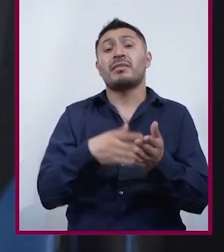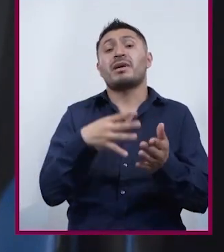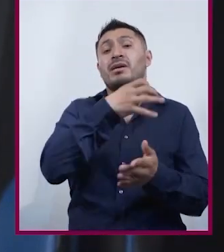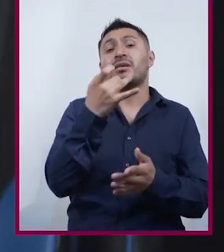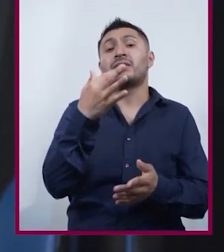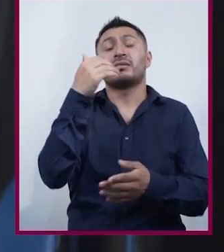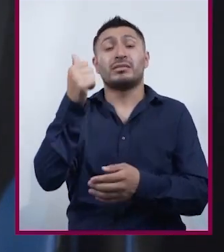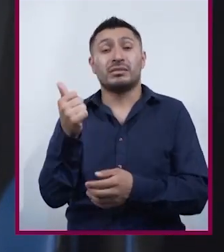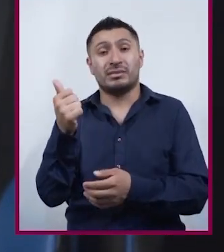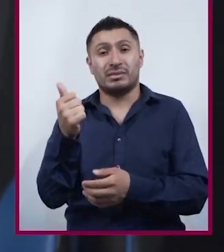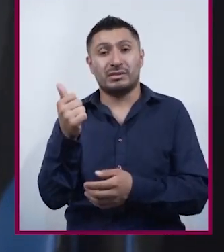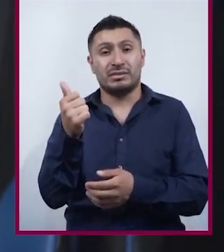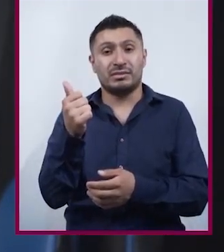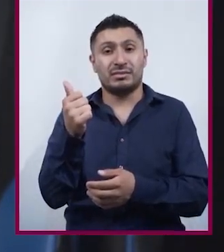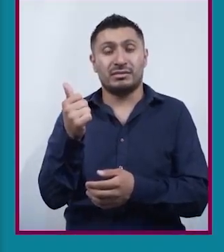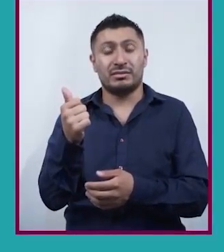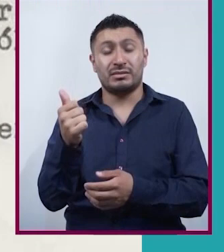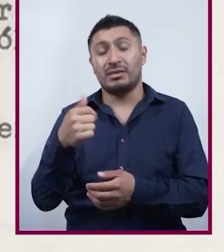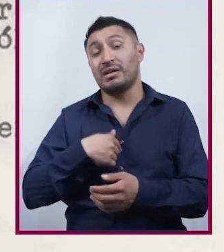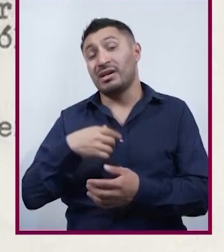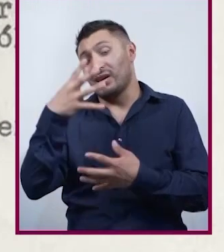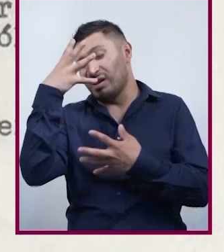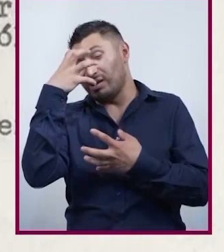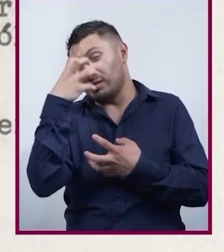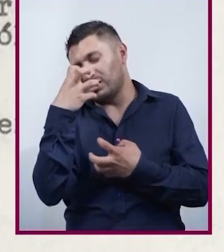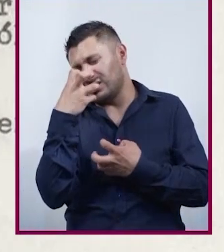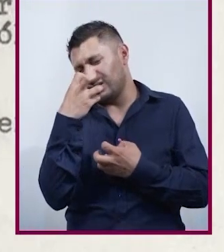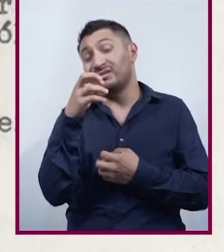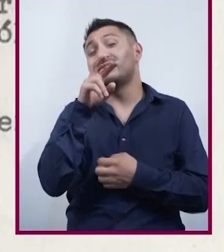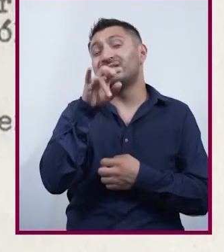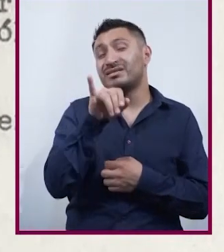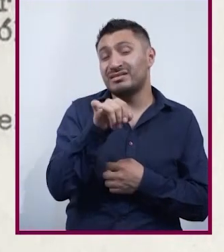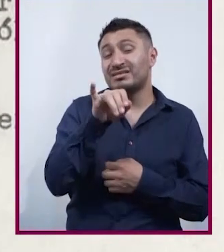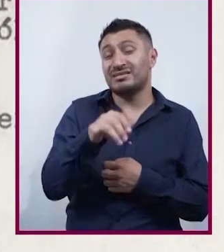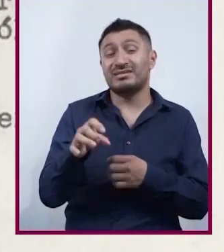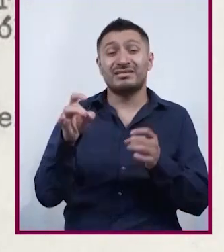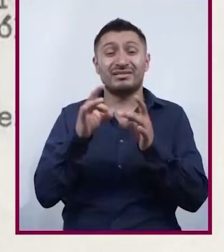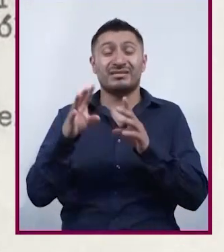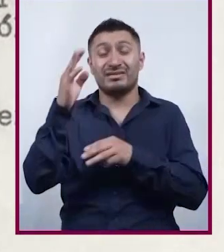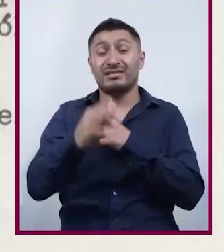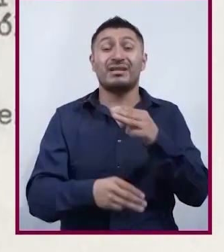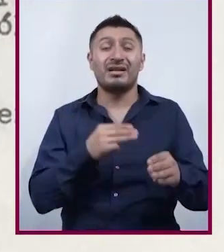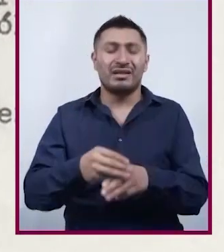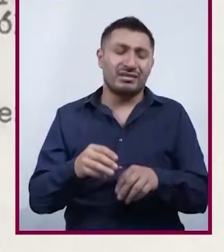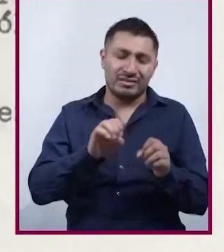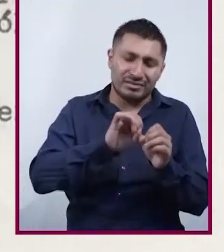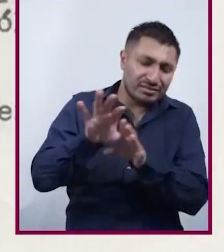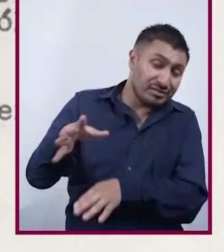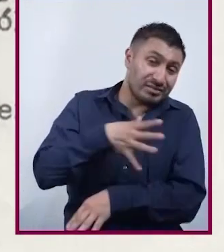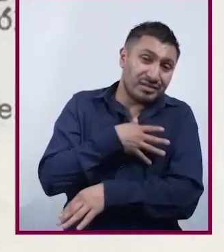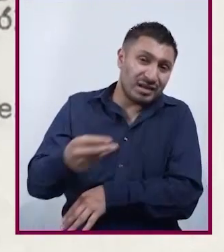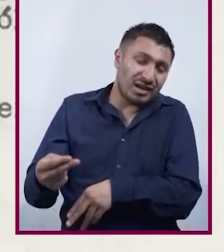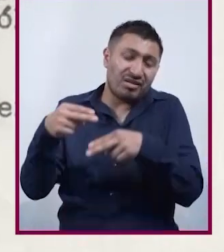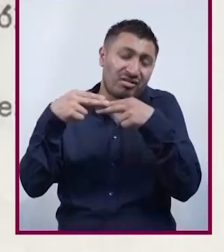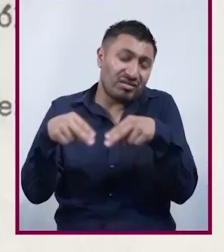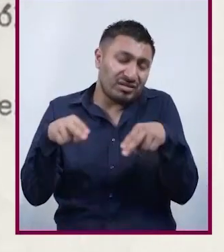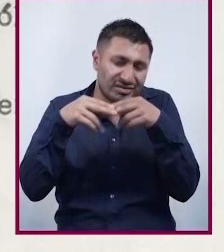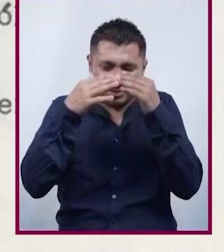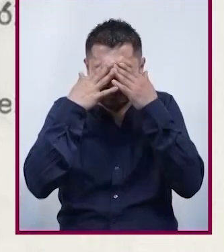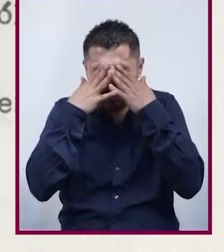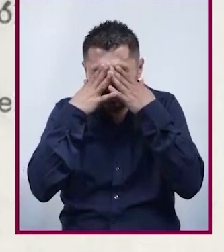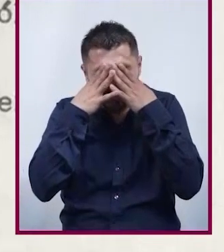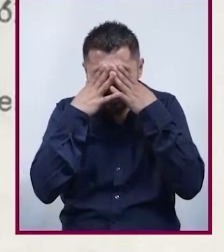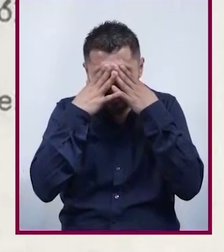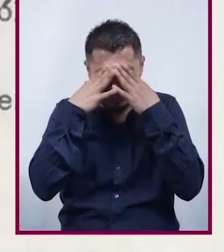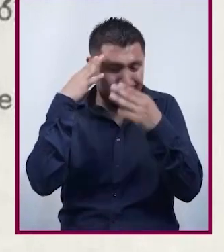en 1956. Me apena, eso sí, la situación del mundo en que voy a dejar a mis hijos y